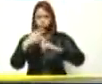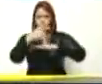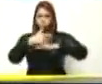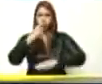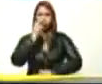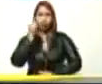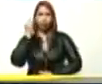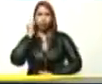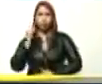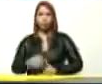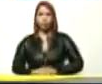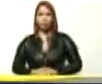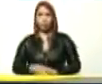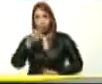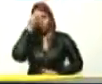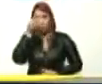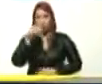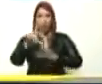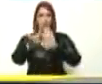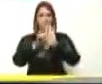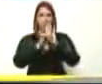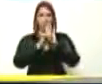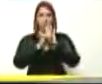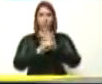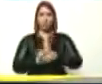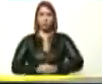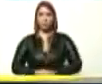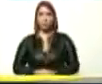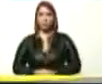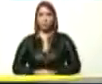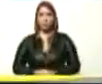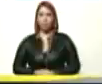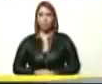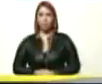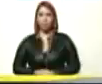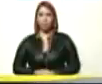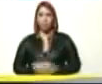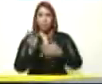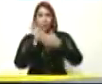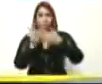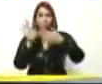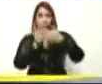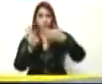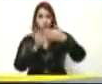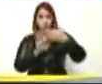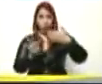y gobernadoras, y consejos legislativos, y las funciones,